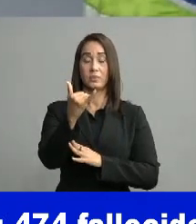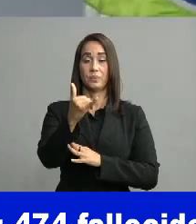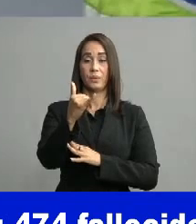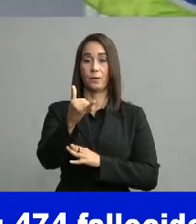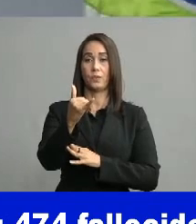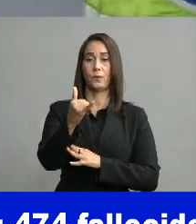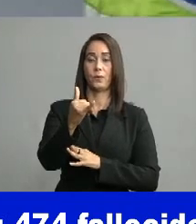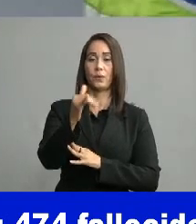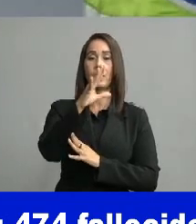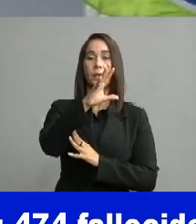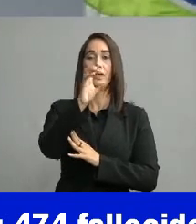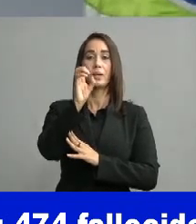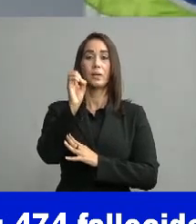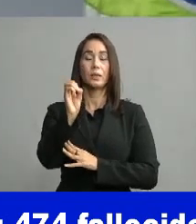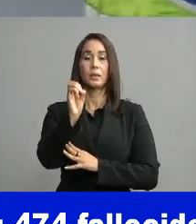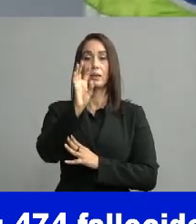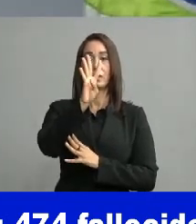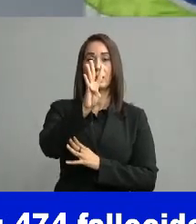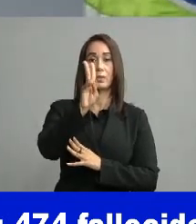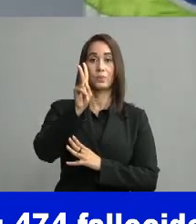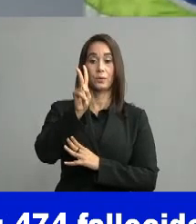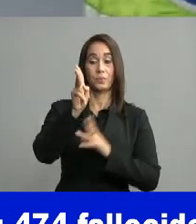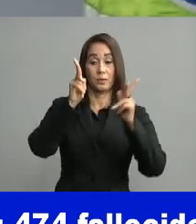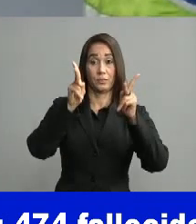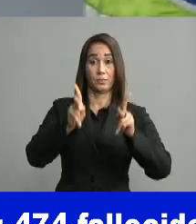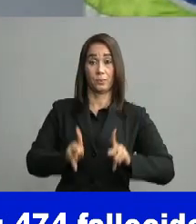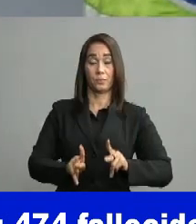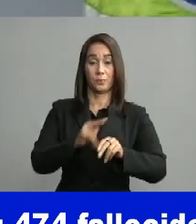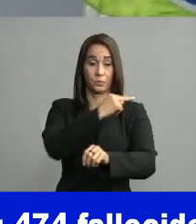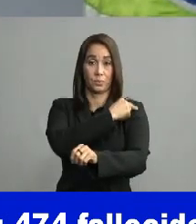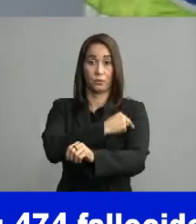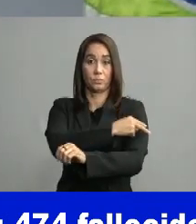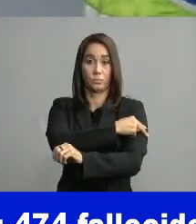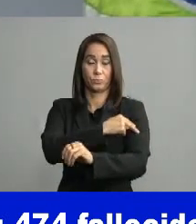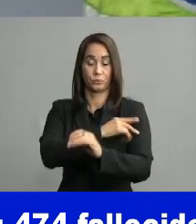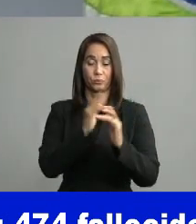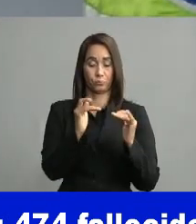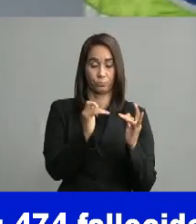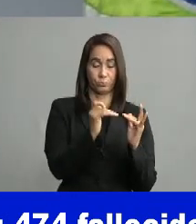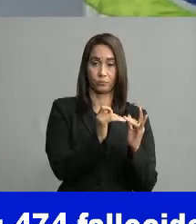se encuentran 542 pacientes hospitalizados,